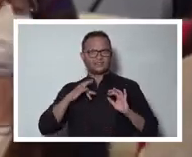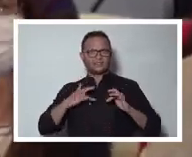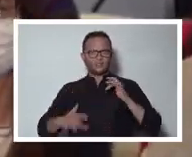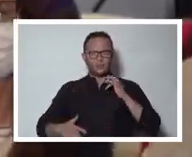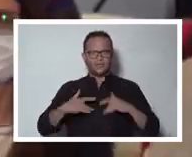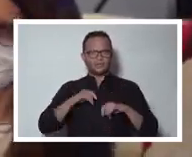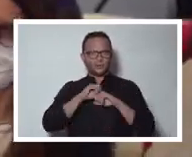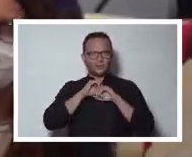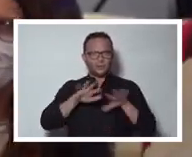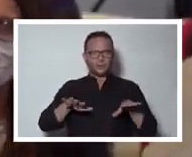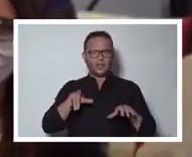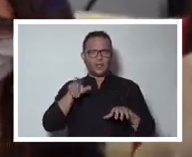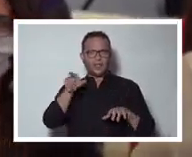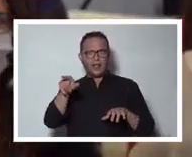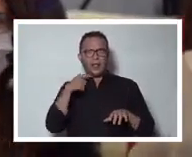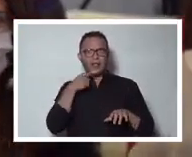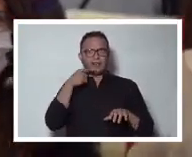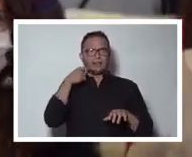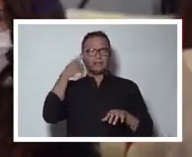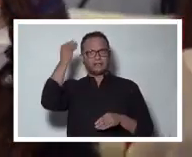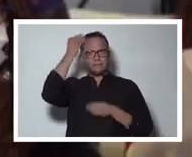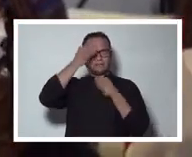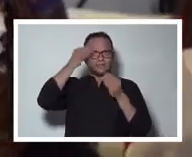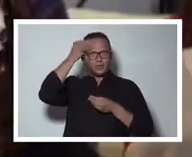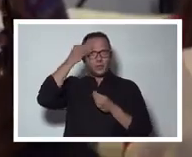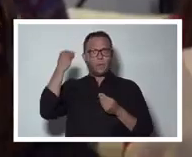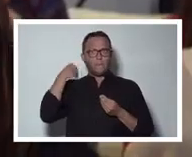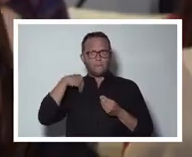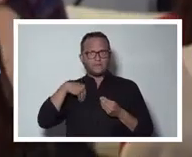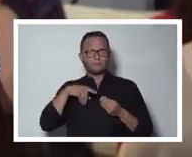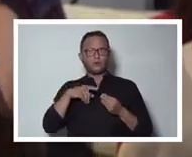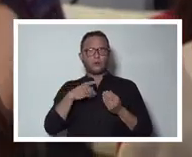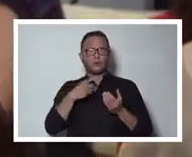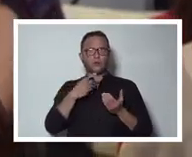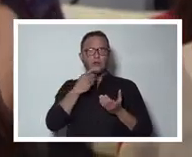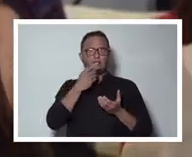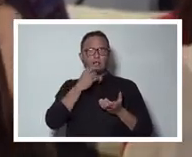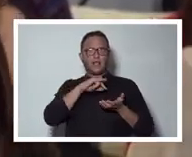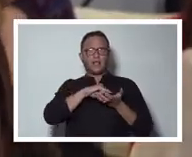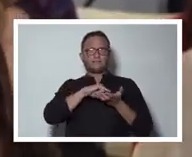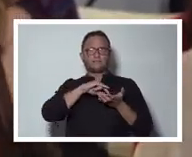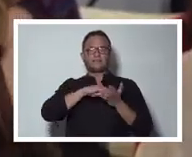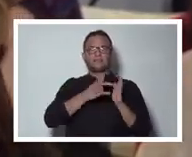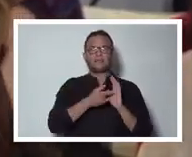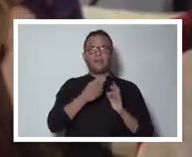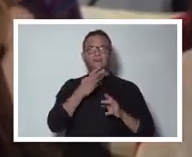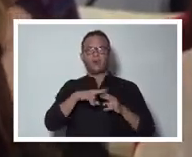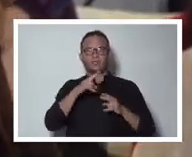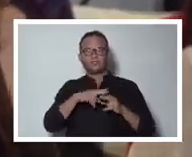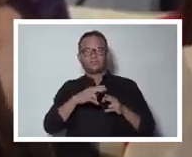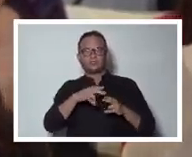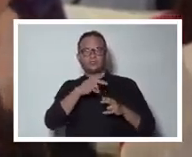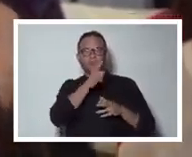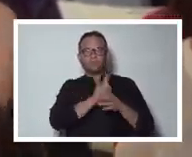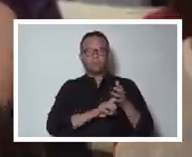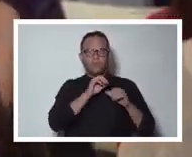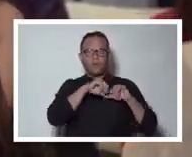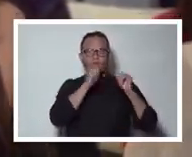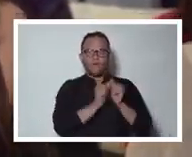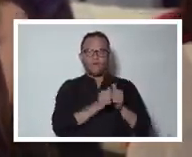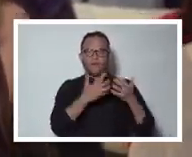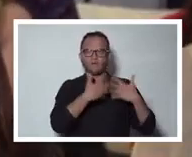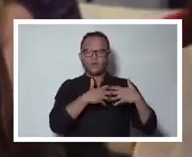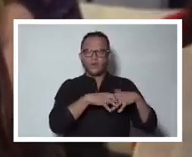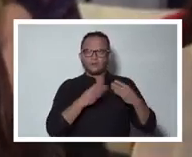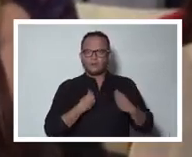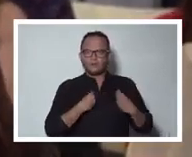sintomático lo que ellos están reflexionando es lo mismo el agotamiento de los sistemas políticos para sostener su forma de funcionamiento